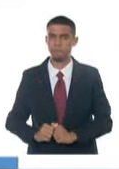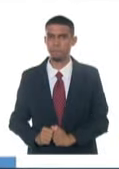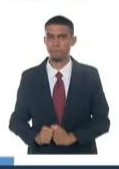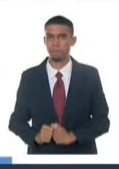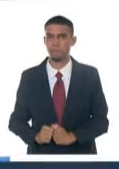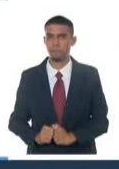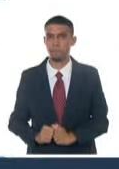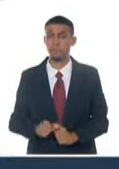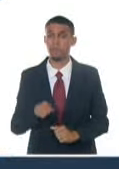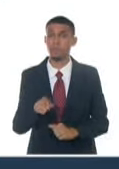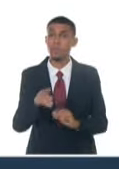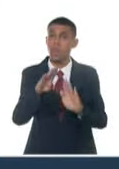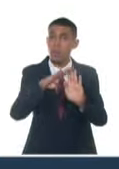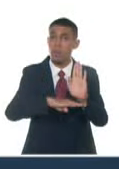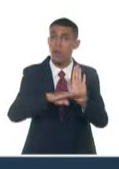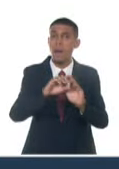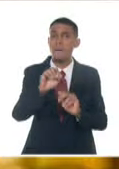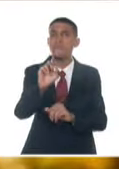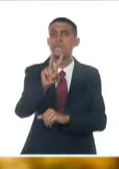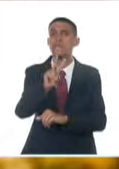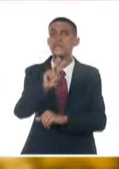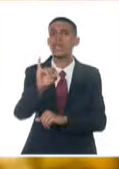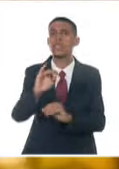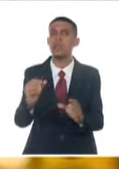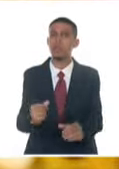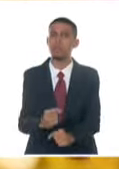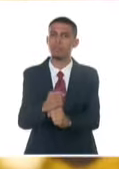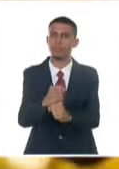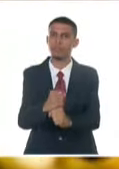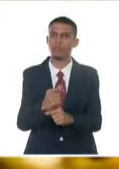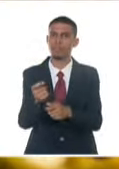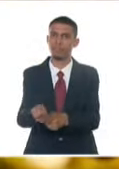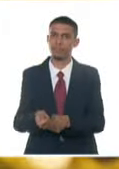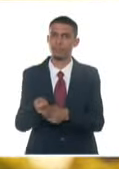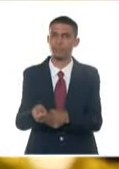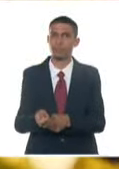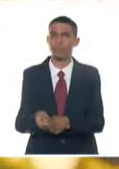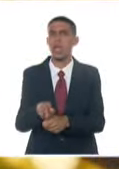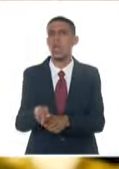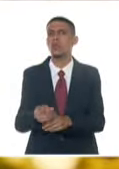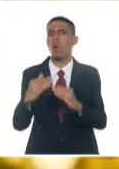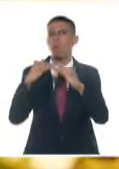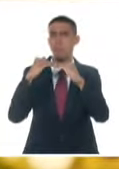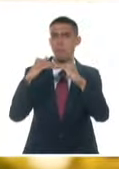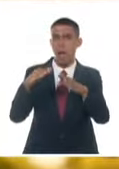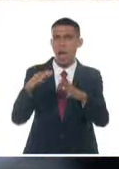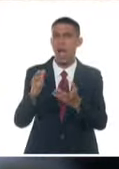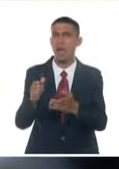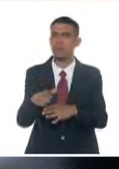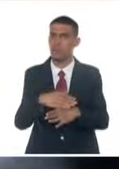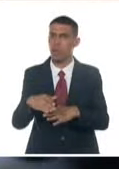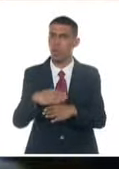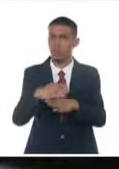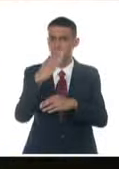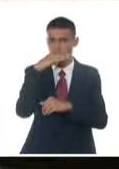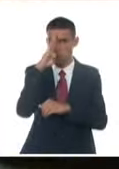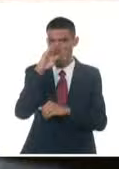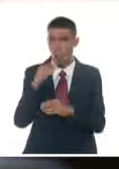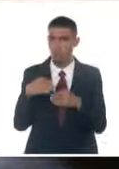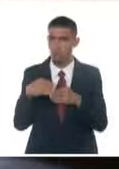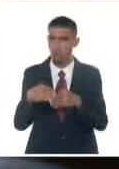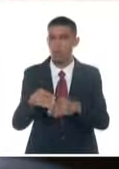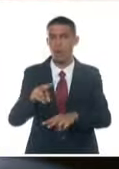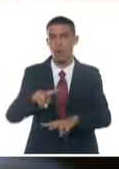aportó 26 módulos de herramientas agrícolas con destino organopónicos, patios y parcelas de Santiago de Cuba, Granma y también La